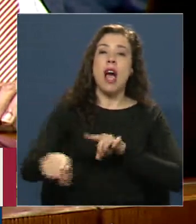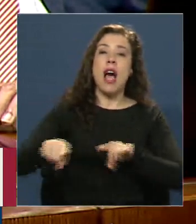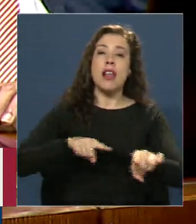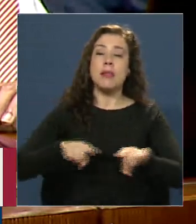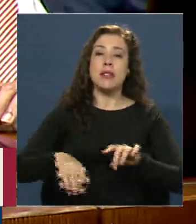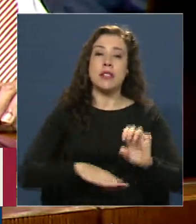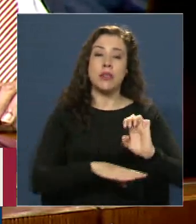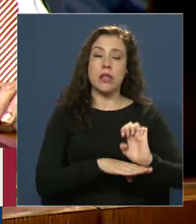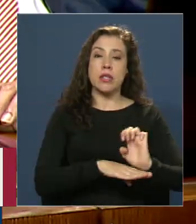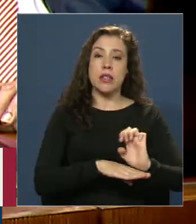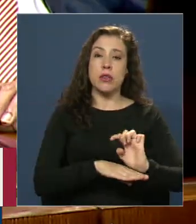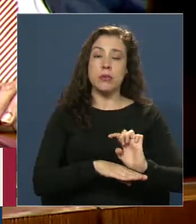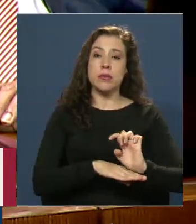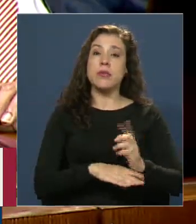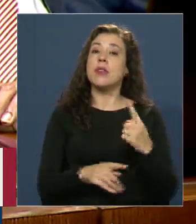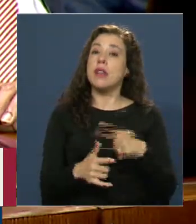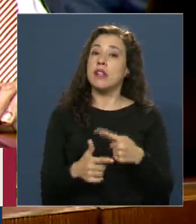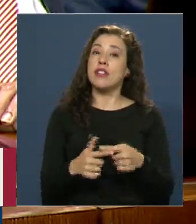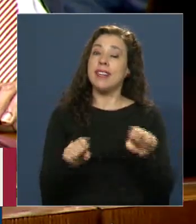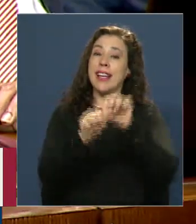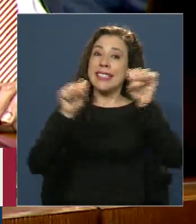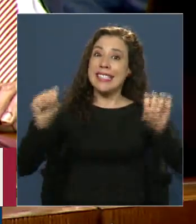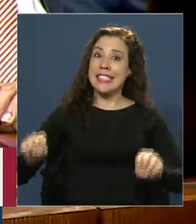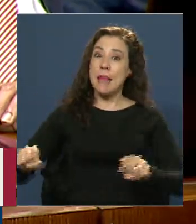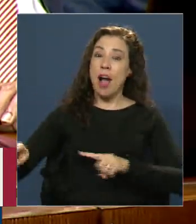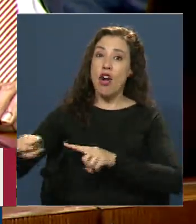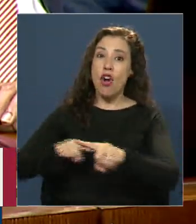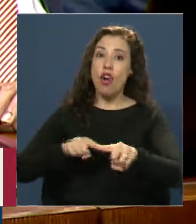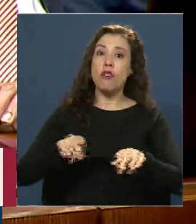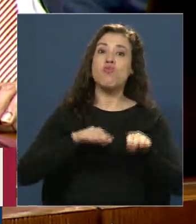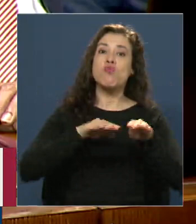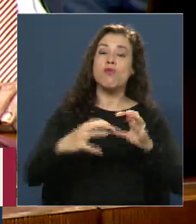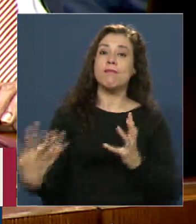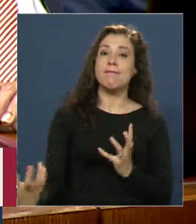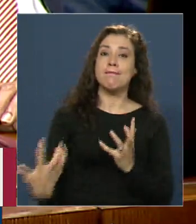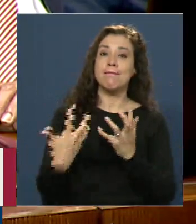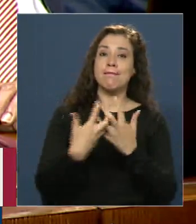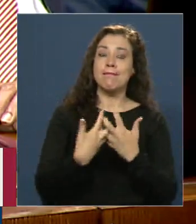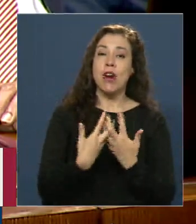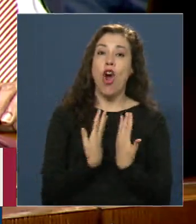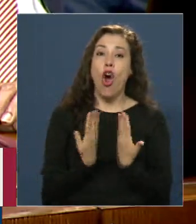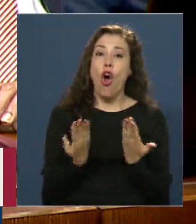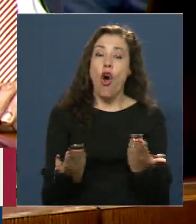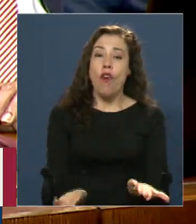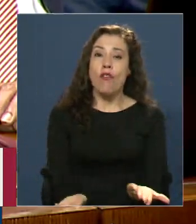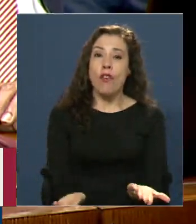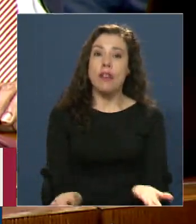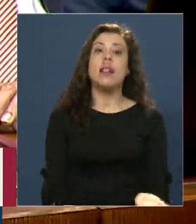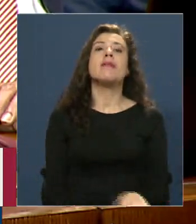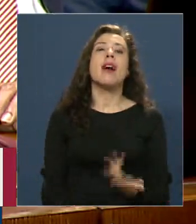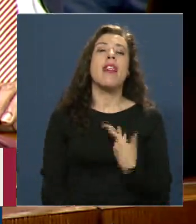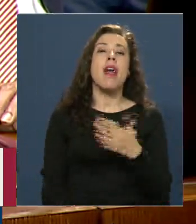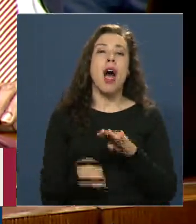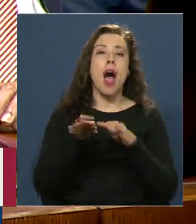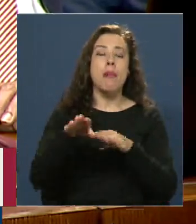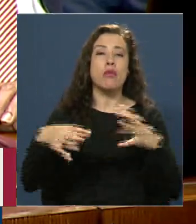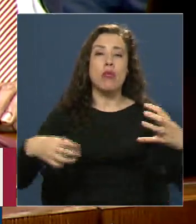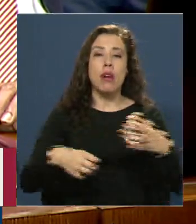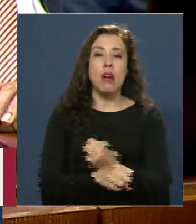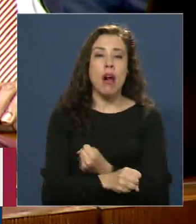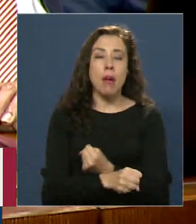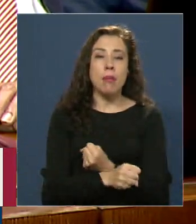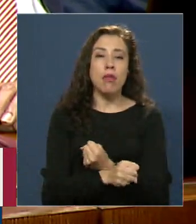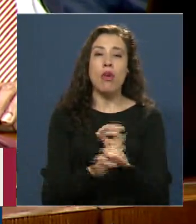del Estado, por lo que un sistema coordinado favorecerá la articulación de la oferta, brindando un apoyo oportuno